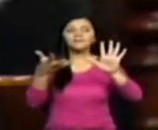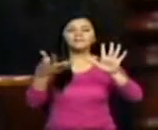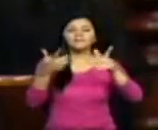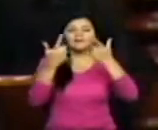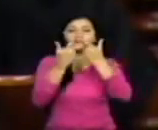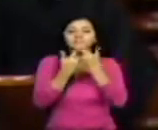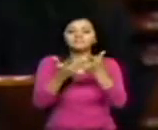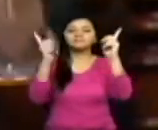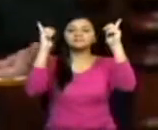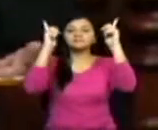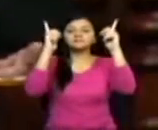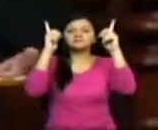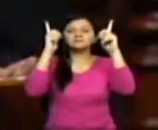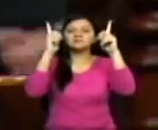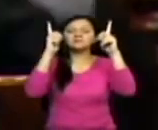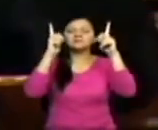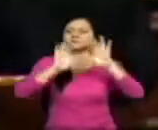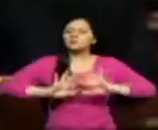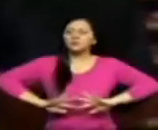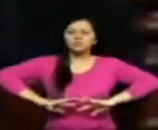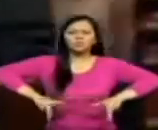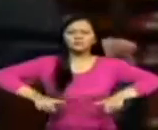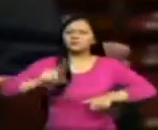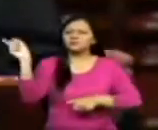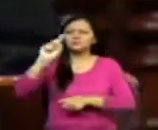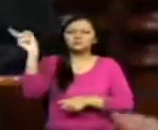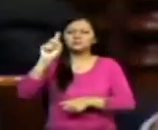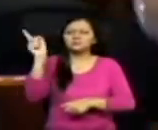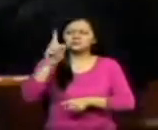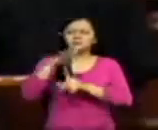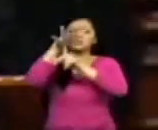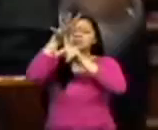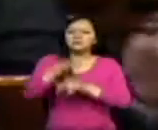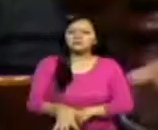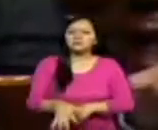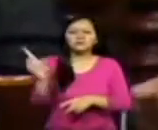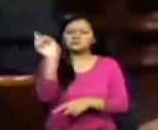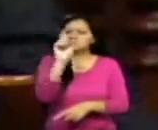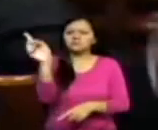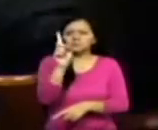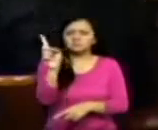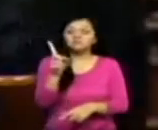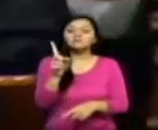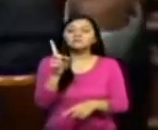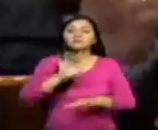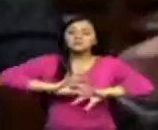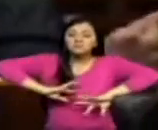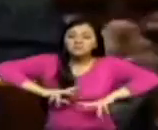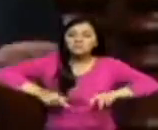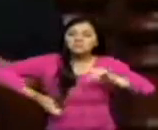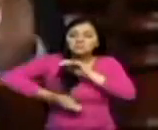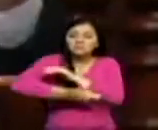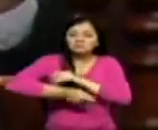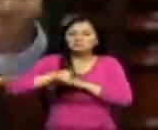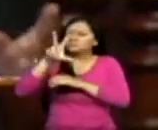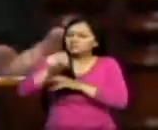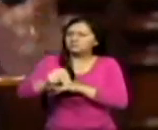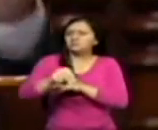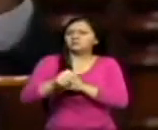a nuestra patria de la corrupción, de la discriminación, de la inseguridad, del